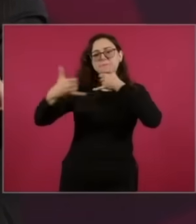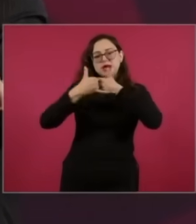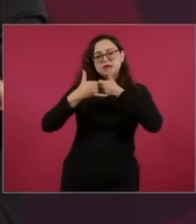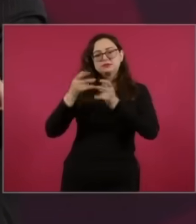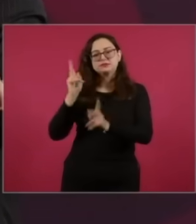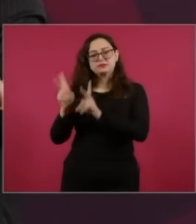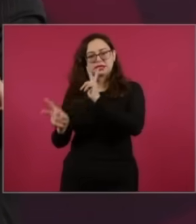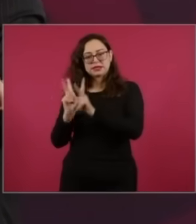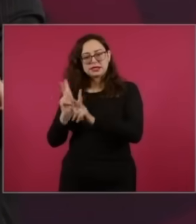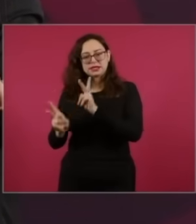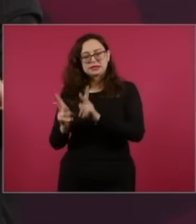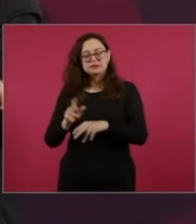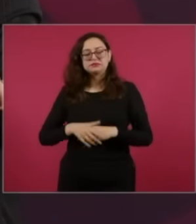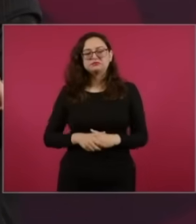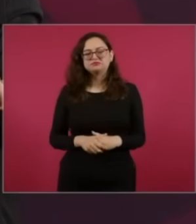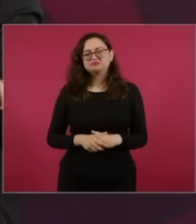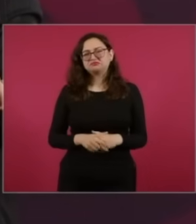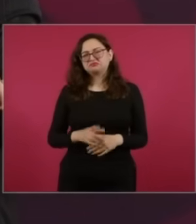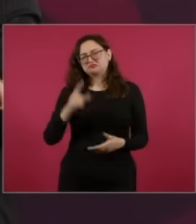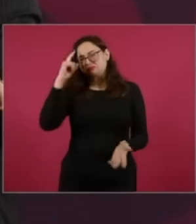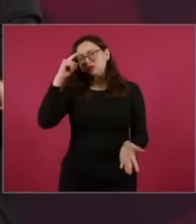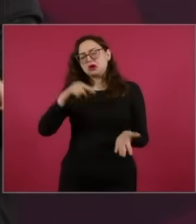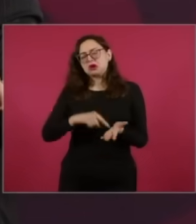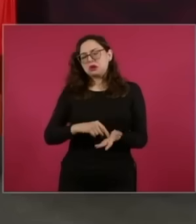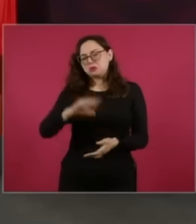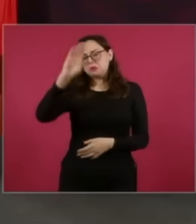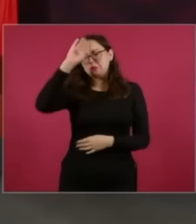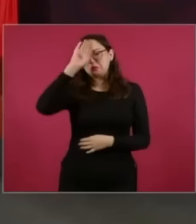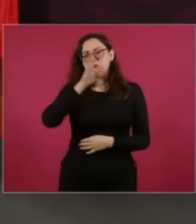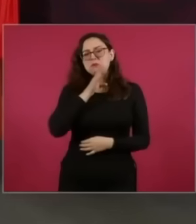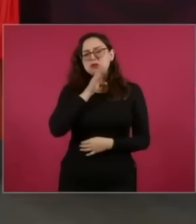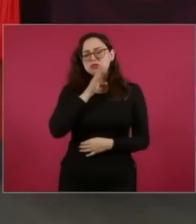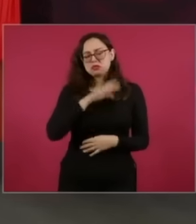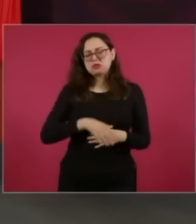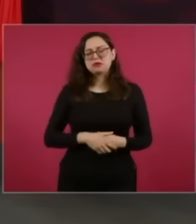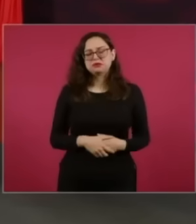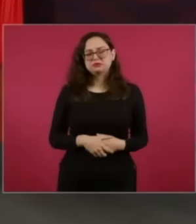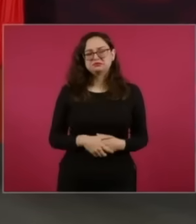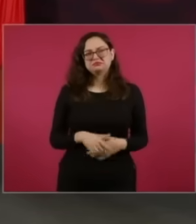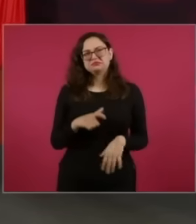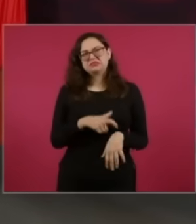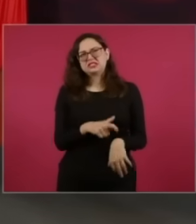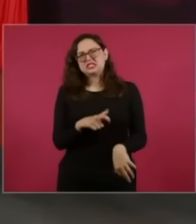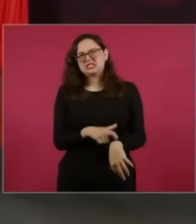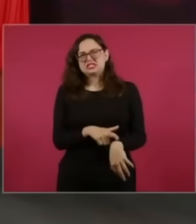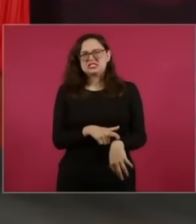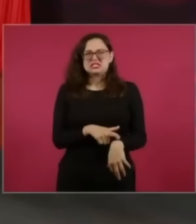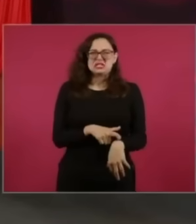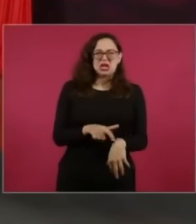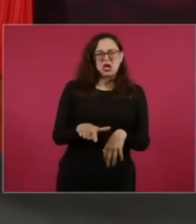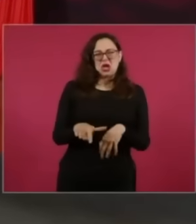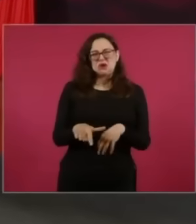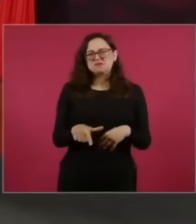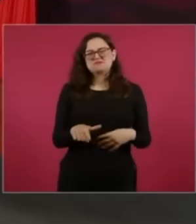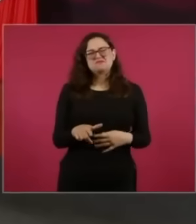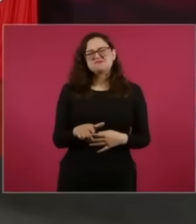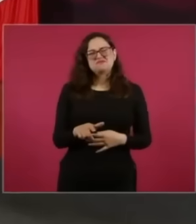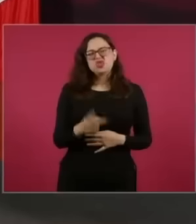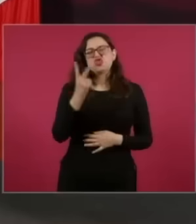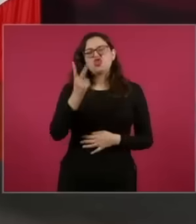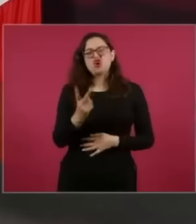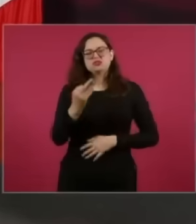e al mediodía de de México como a las 2 de la